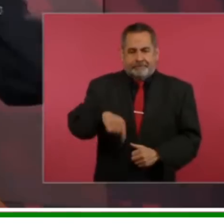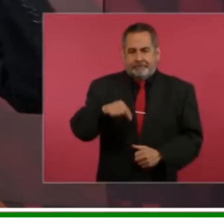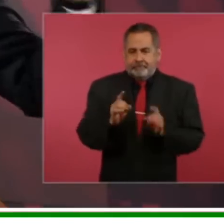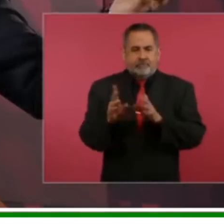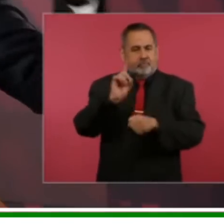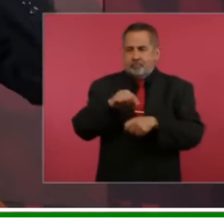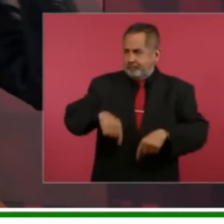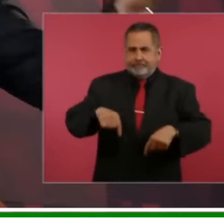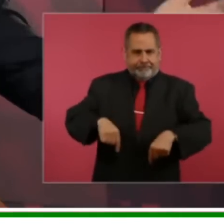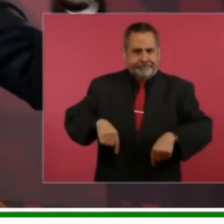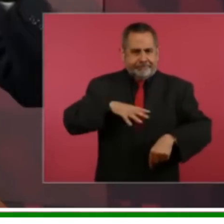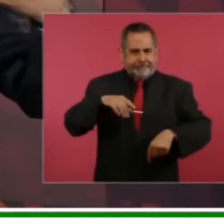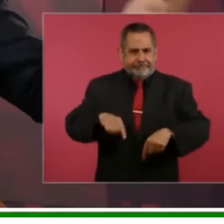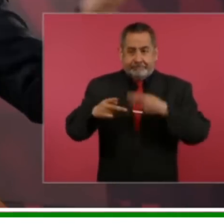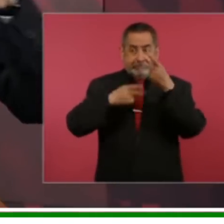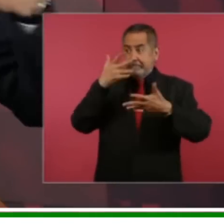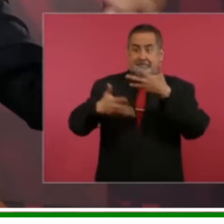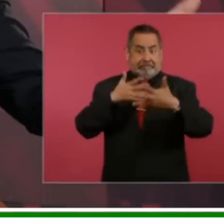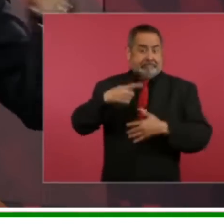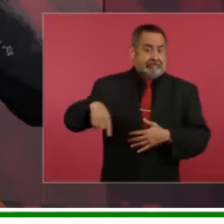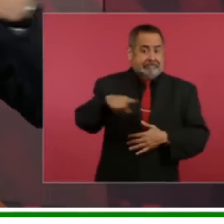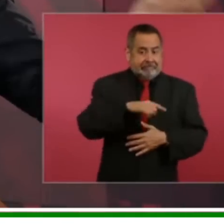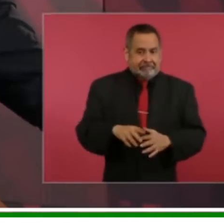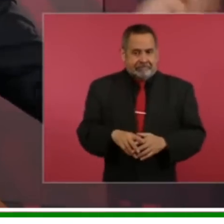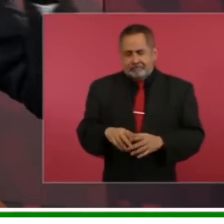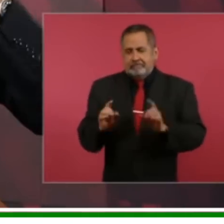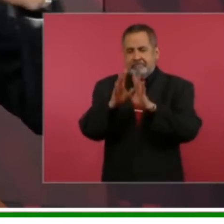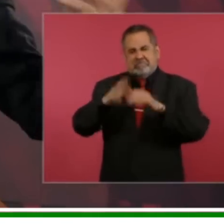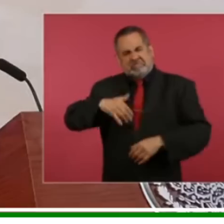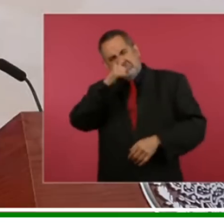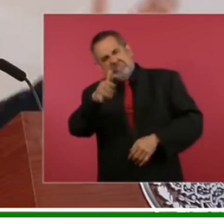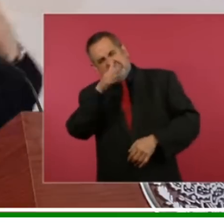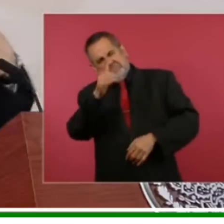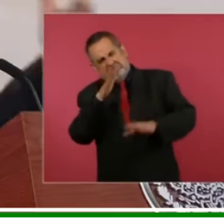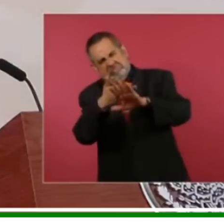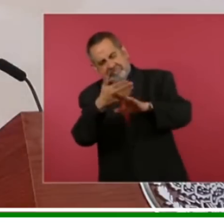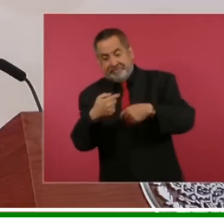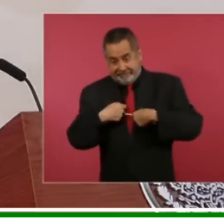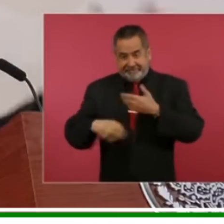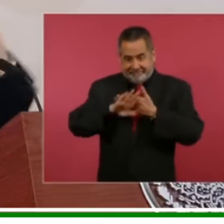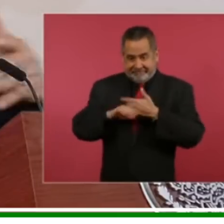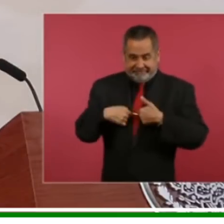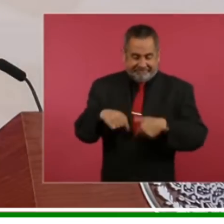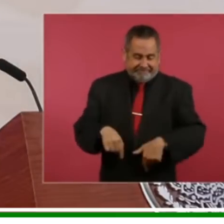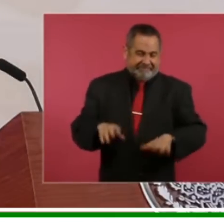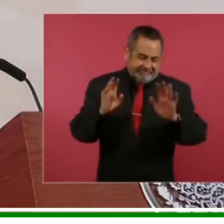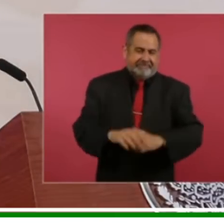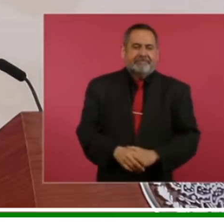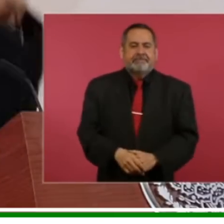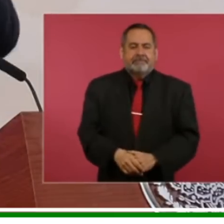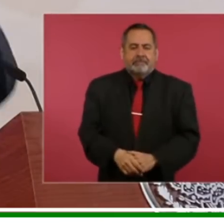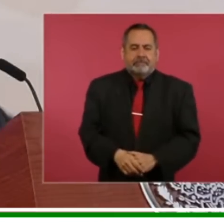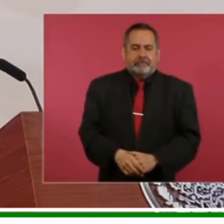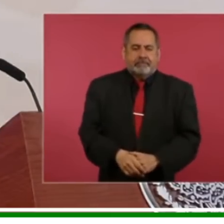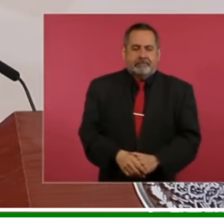Vamos a ir a la conferencia hoy 20 de marzo del 2024. Hoy el presidente López Obrador da a conocer la